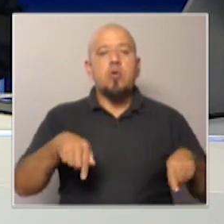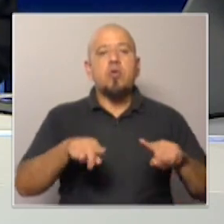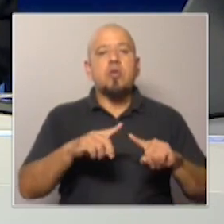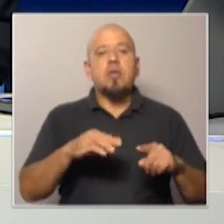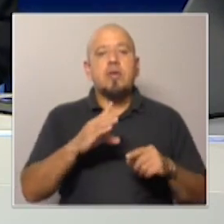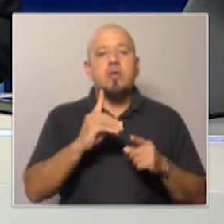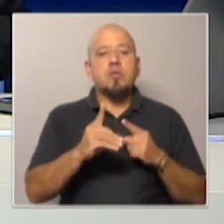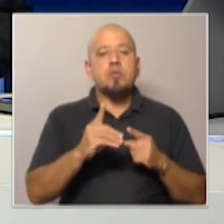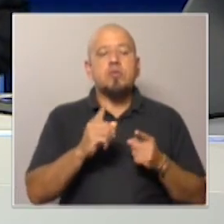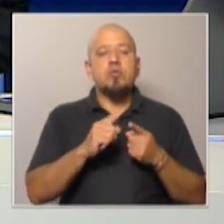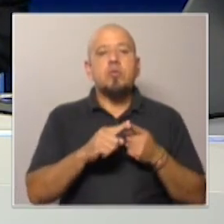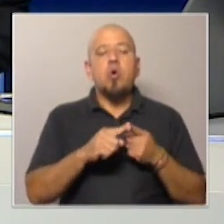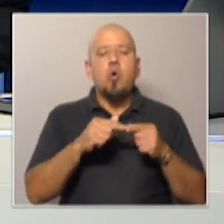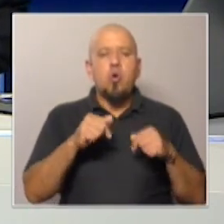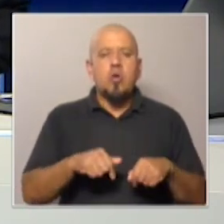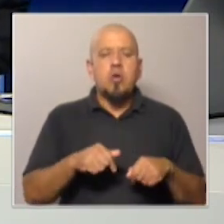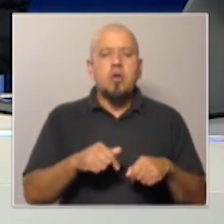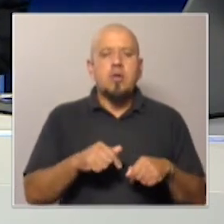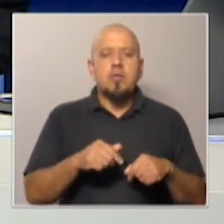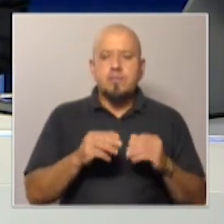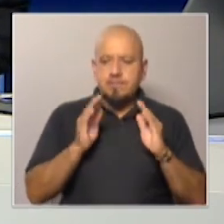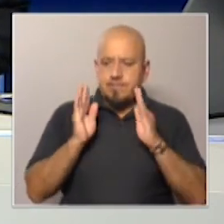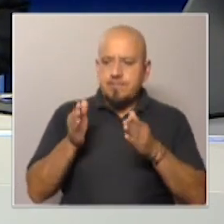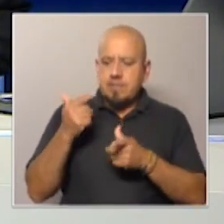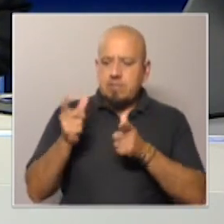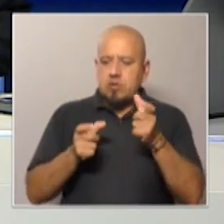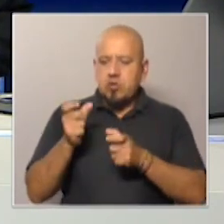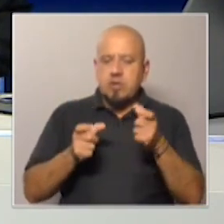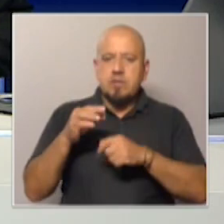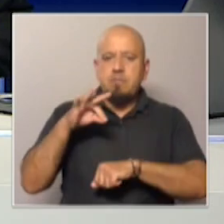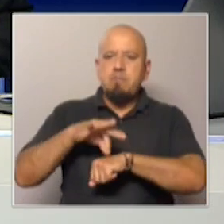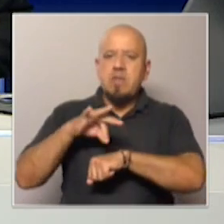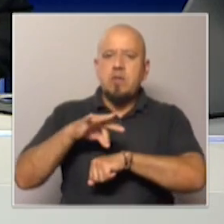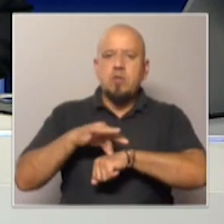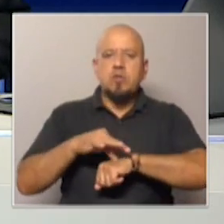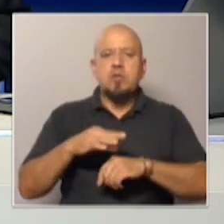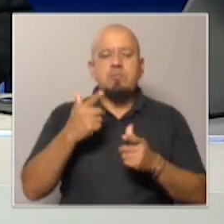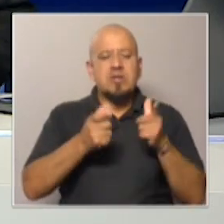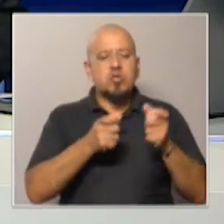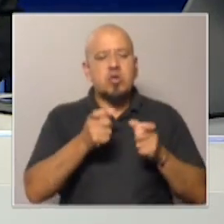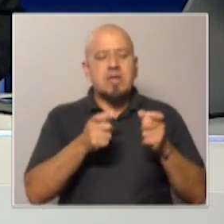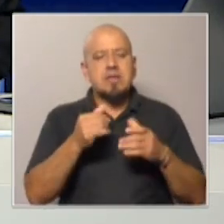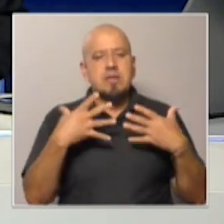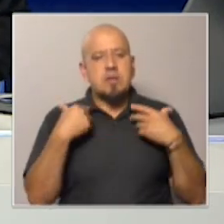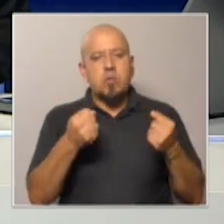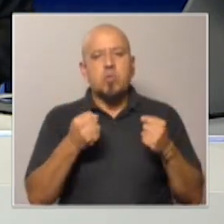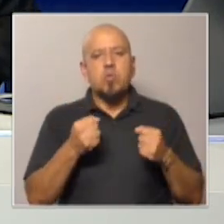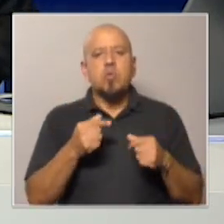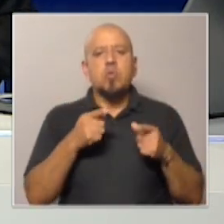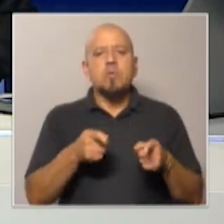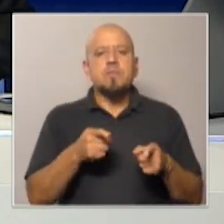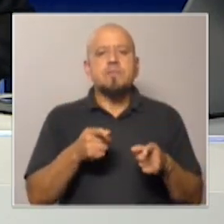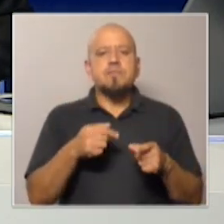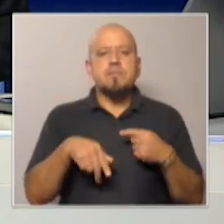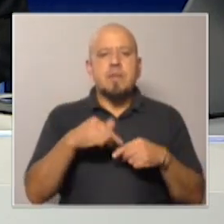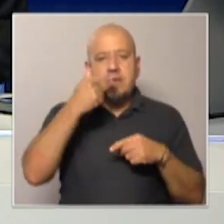Datos de COVID-19 justamente se enfoca en el personal médico y personal de salud en general, abarcando también y por supuesto al